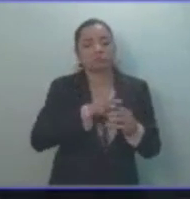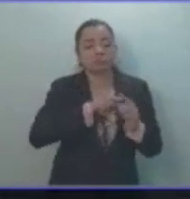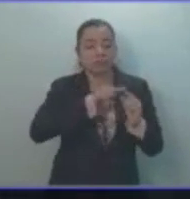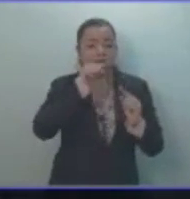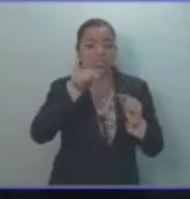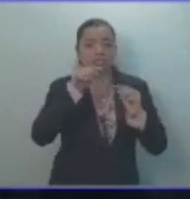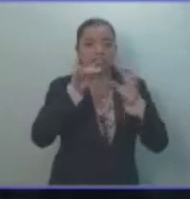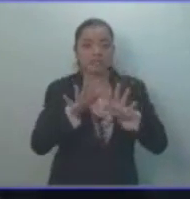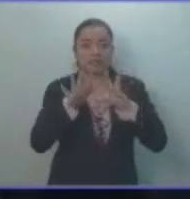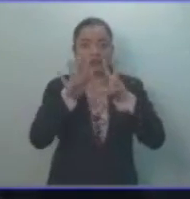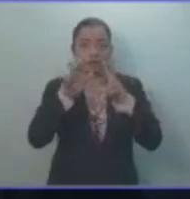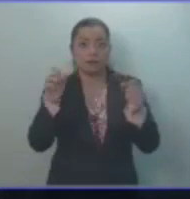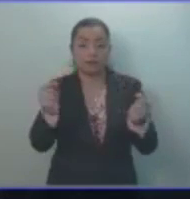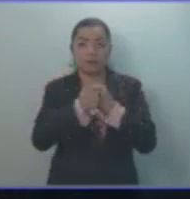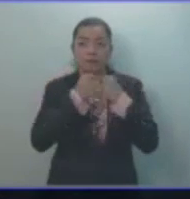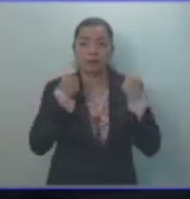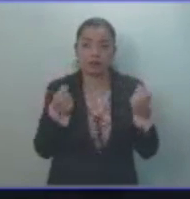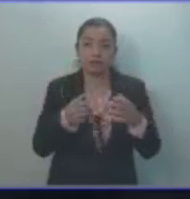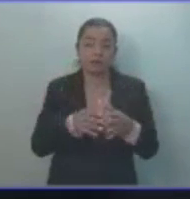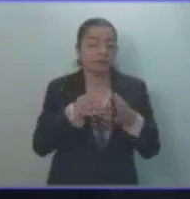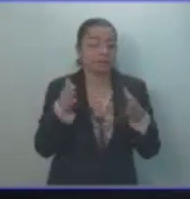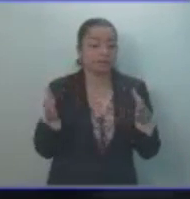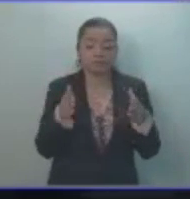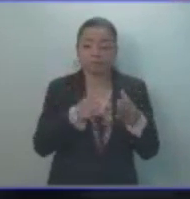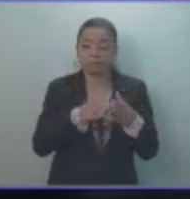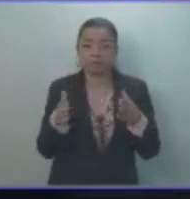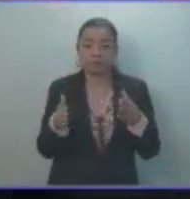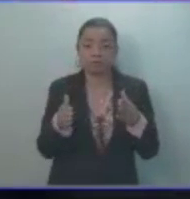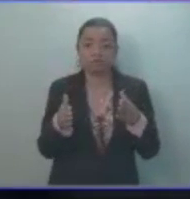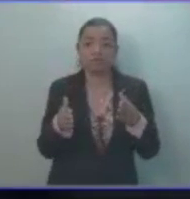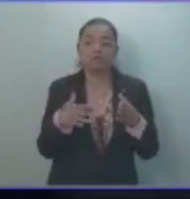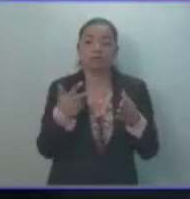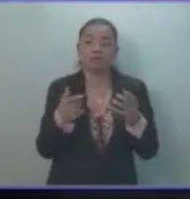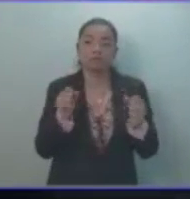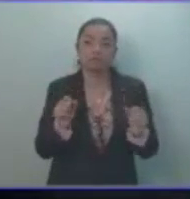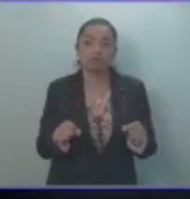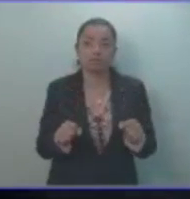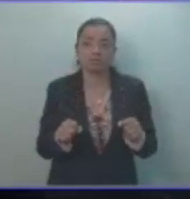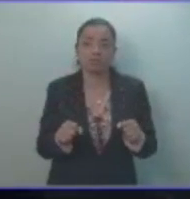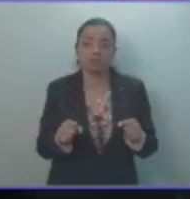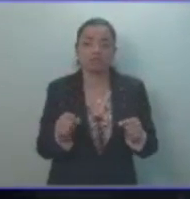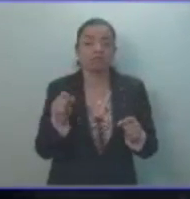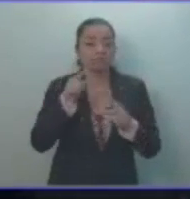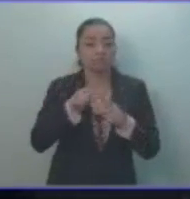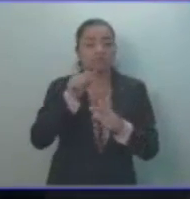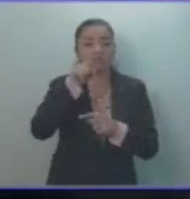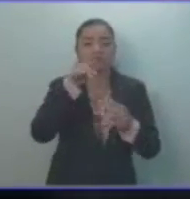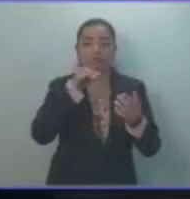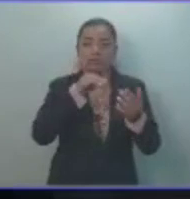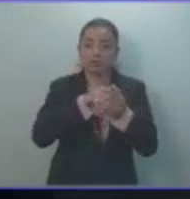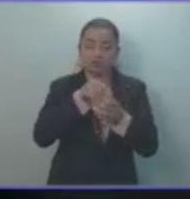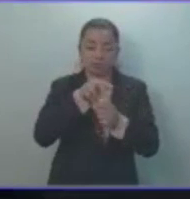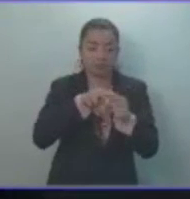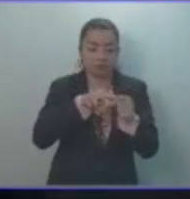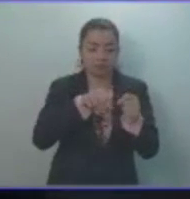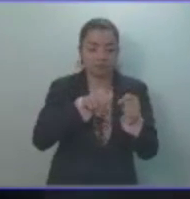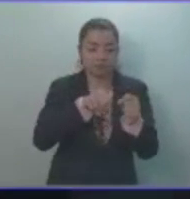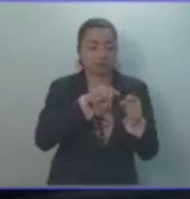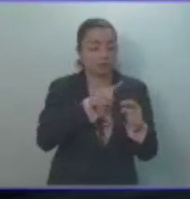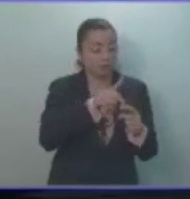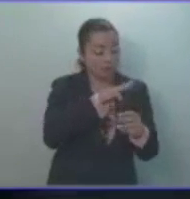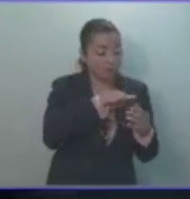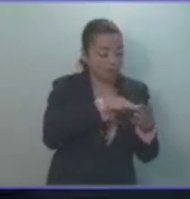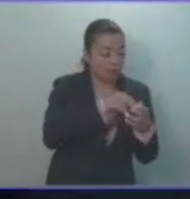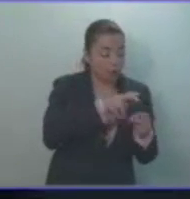17 millones, de las cuales se va a utilizar hasta $1,000 8%, de 1,000 a